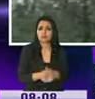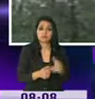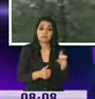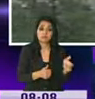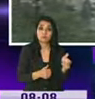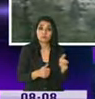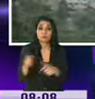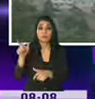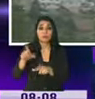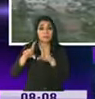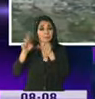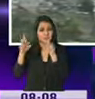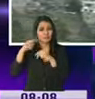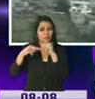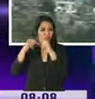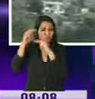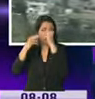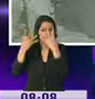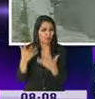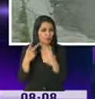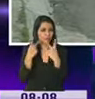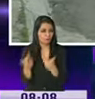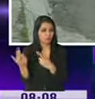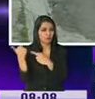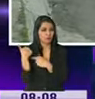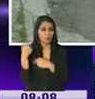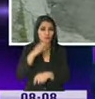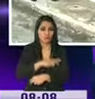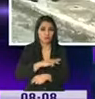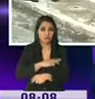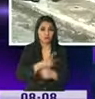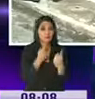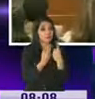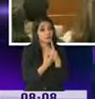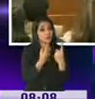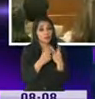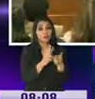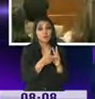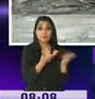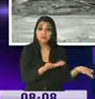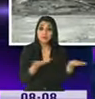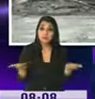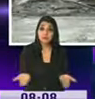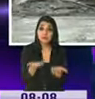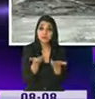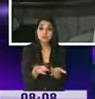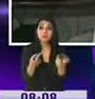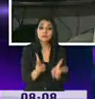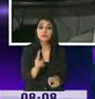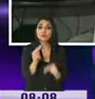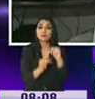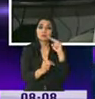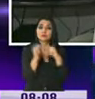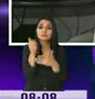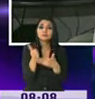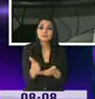los constructores encargados con el municipio, el diálogo con los vecinos y la construcción en beneficio de